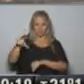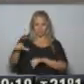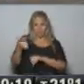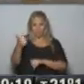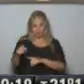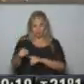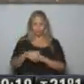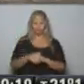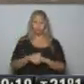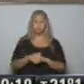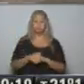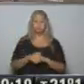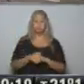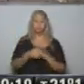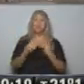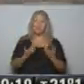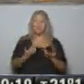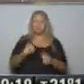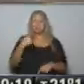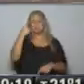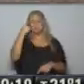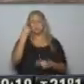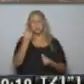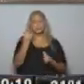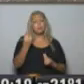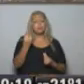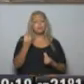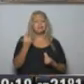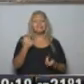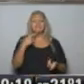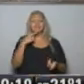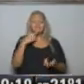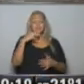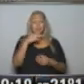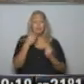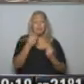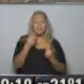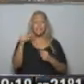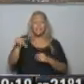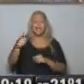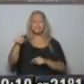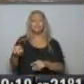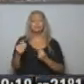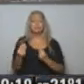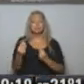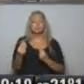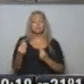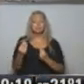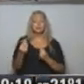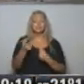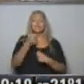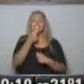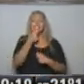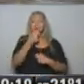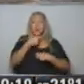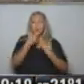que se ha presentado. En este sentido, uno se pregunta cuál es el contenido de ese voto. En cualquier lugar se supone